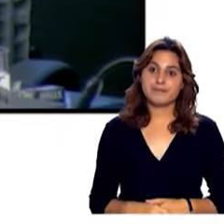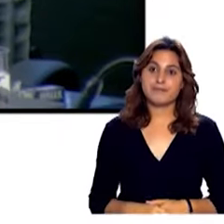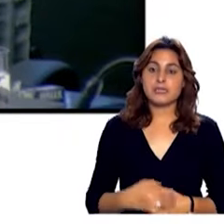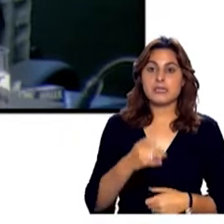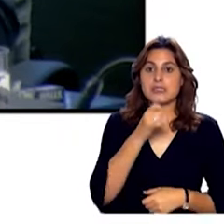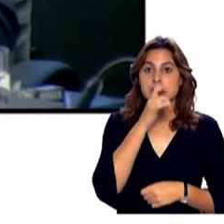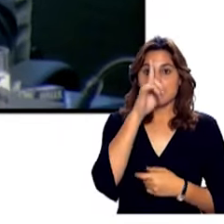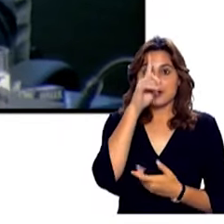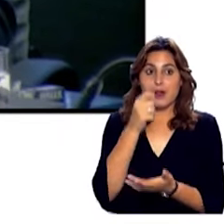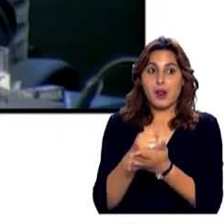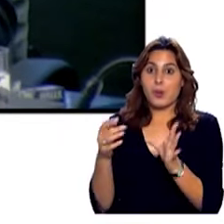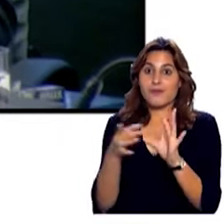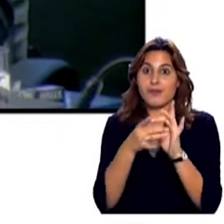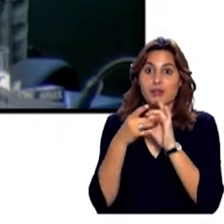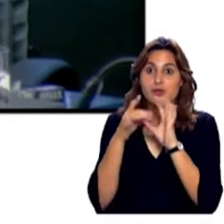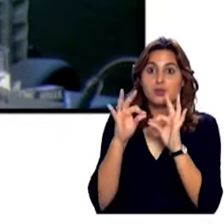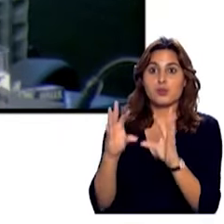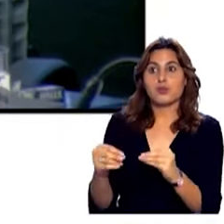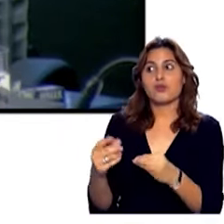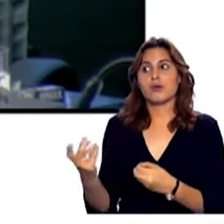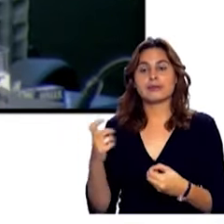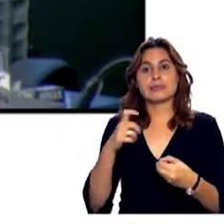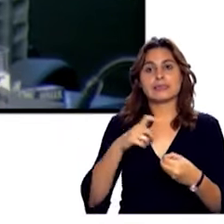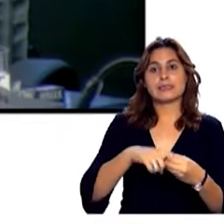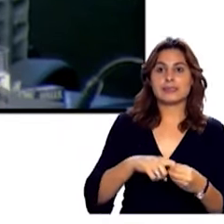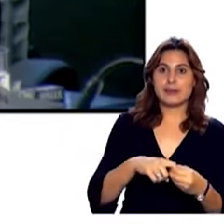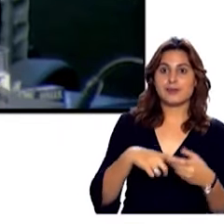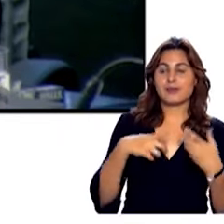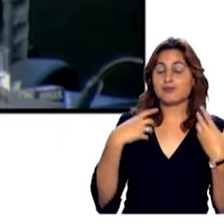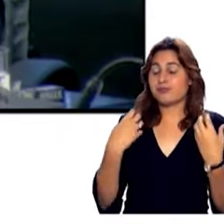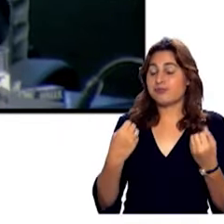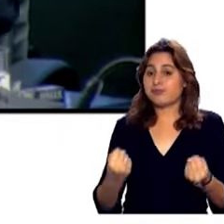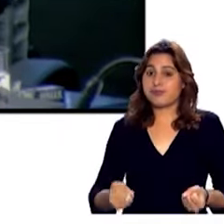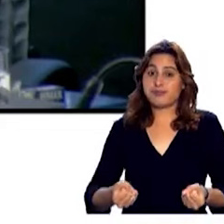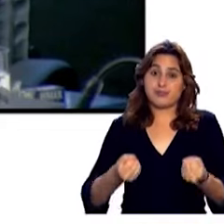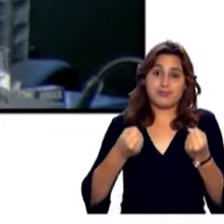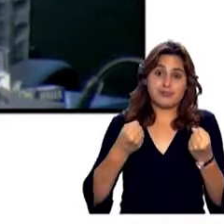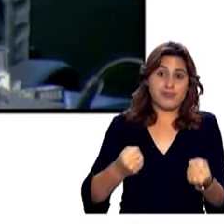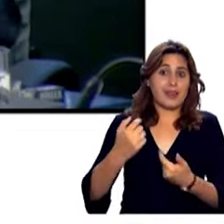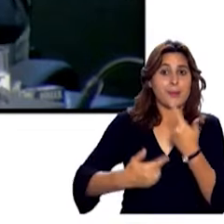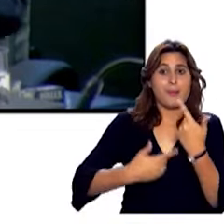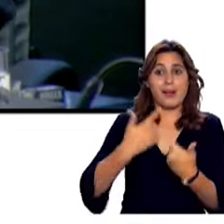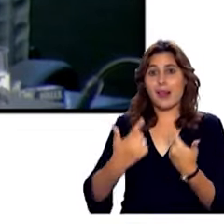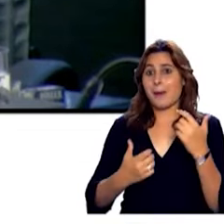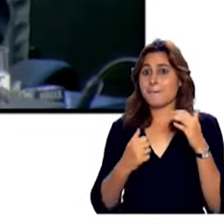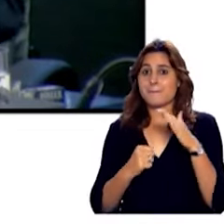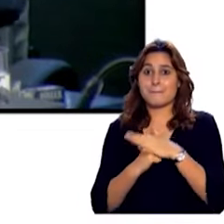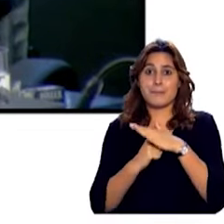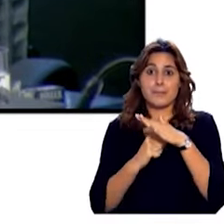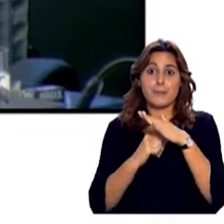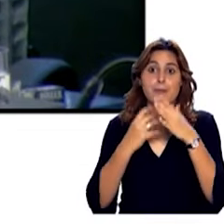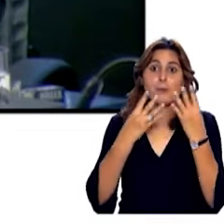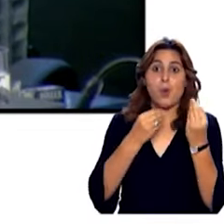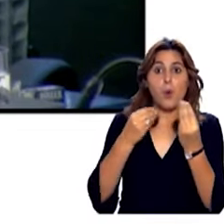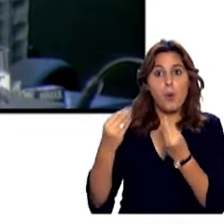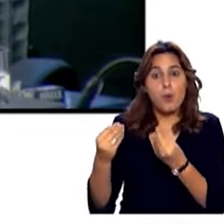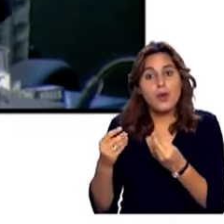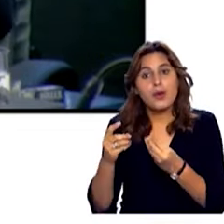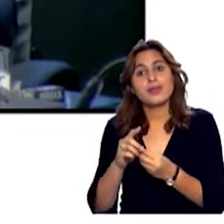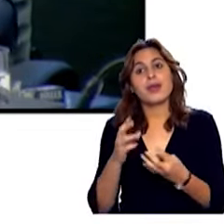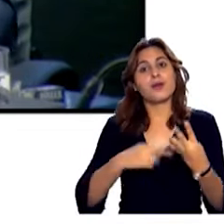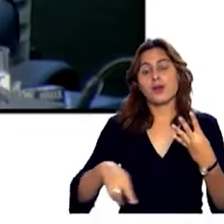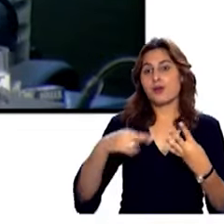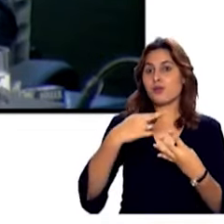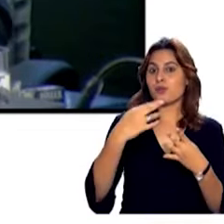problema la sobrecarga del tribun Supremo y la imposibilidad de atender recursos con elevación del tiempo de respuesta